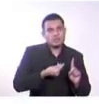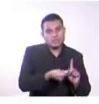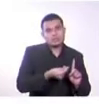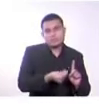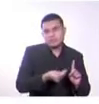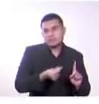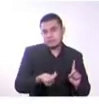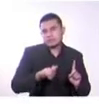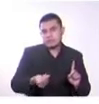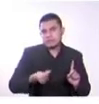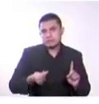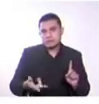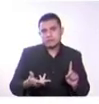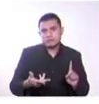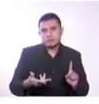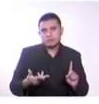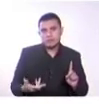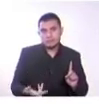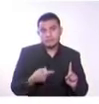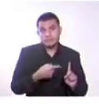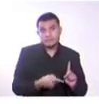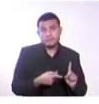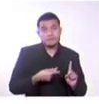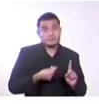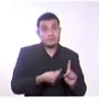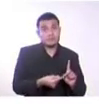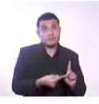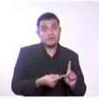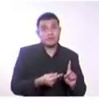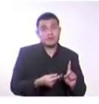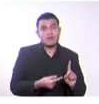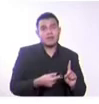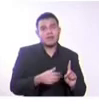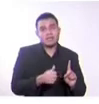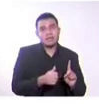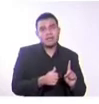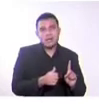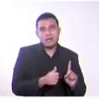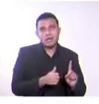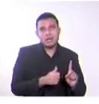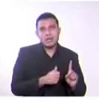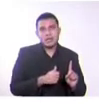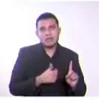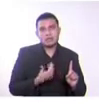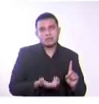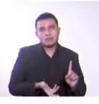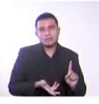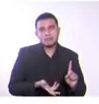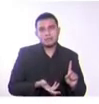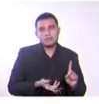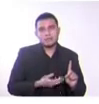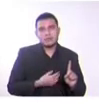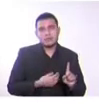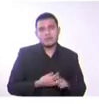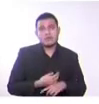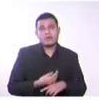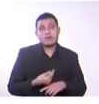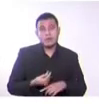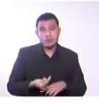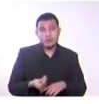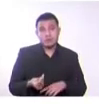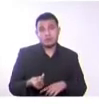consumo. Este es un tipo de impuesto regresivo. Regresivo. O sea que la mayoría de impuestos o tributos en nuestro